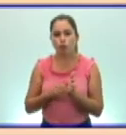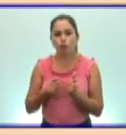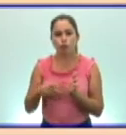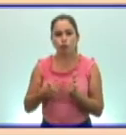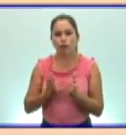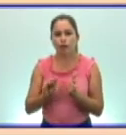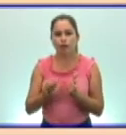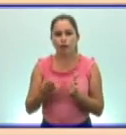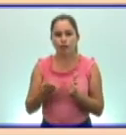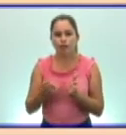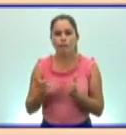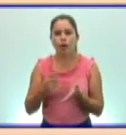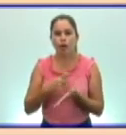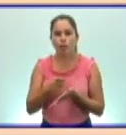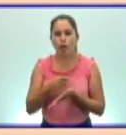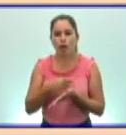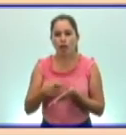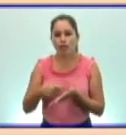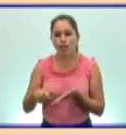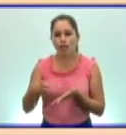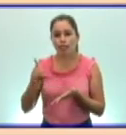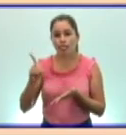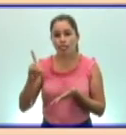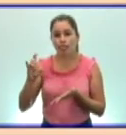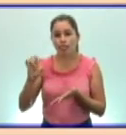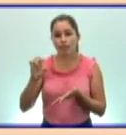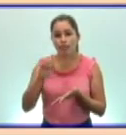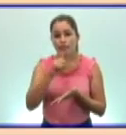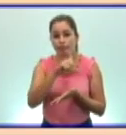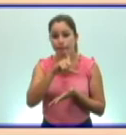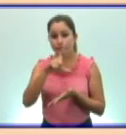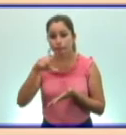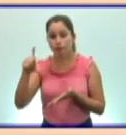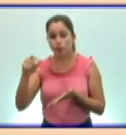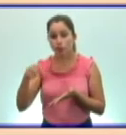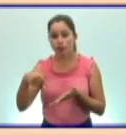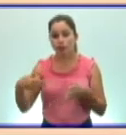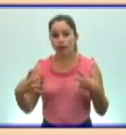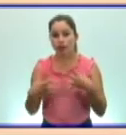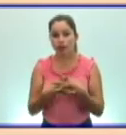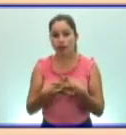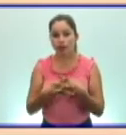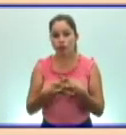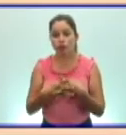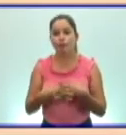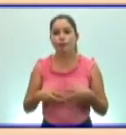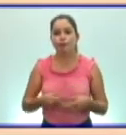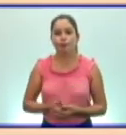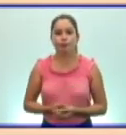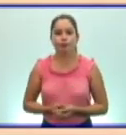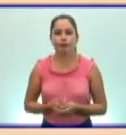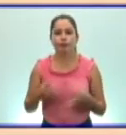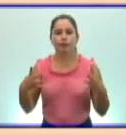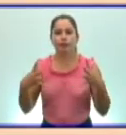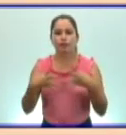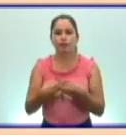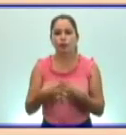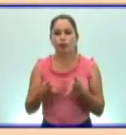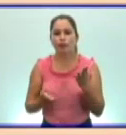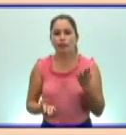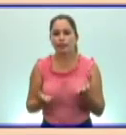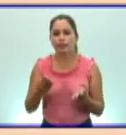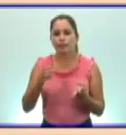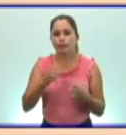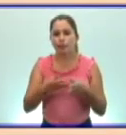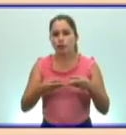vamos a escribir la definición de esta relación, pues sería la relación entre la cantidad de sustancia de